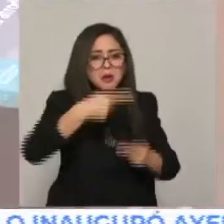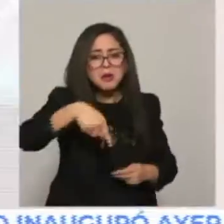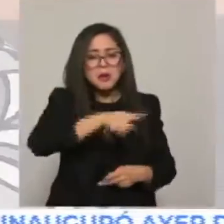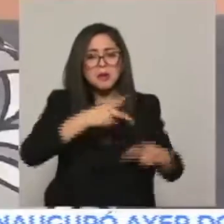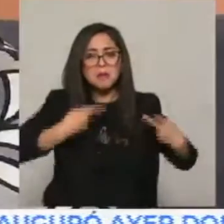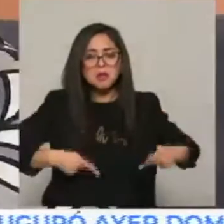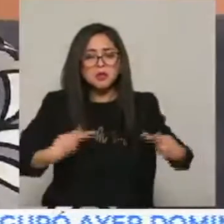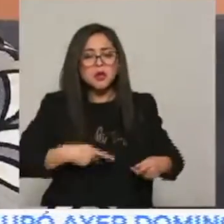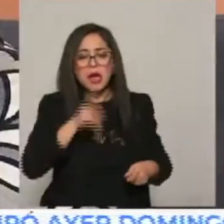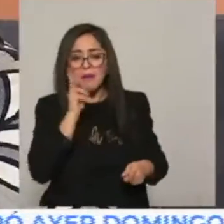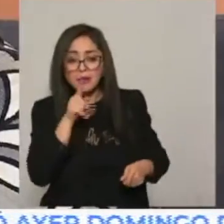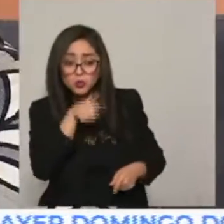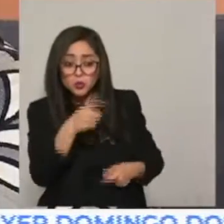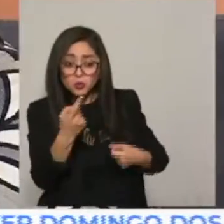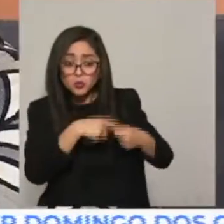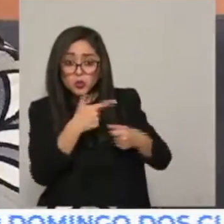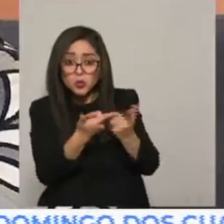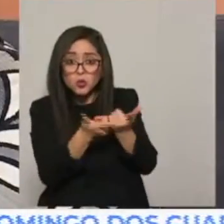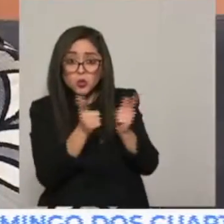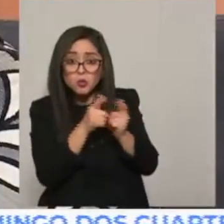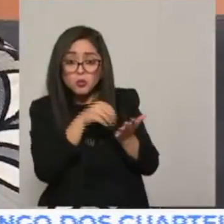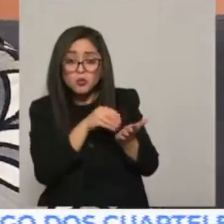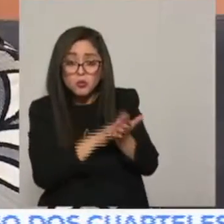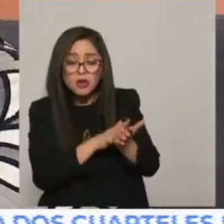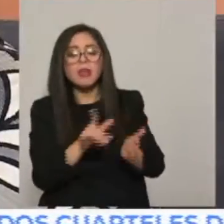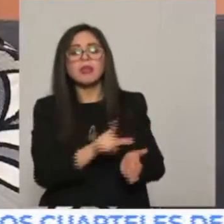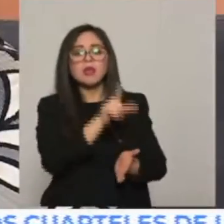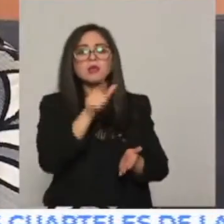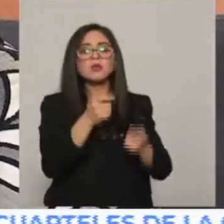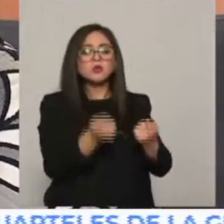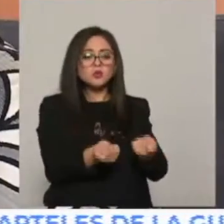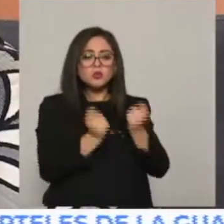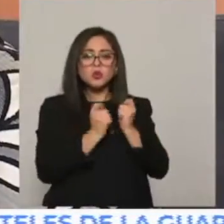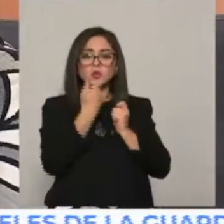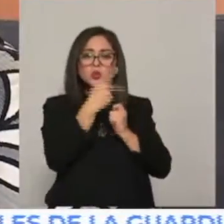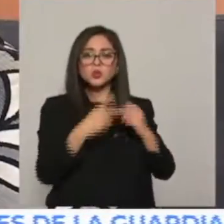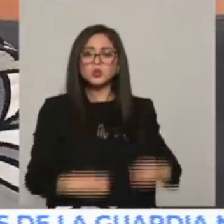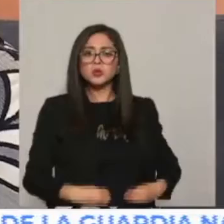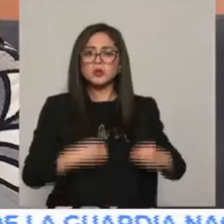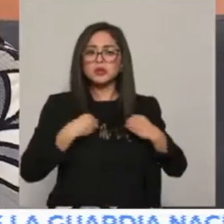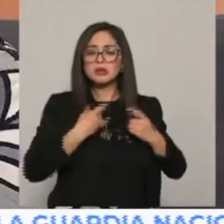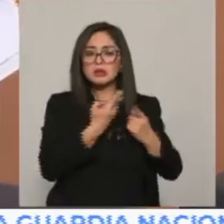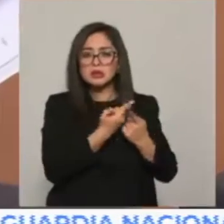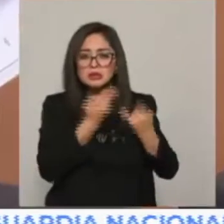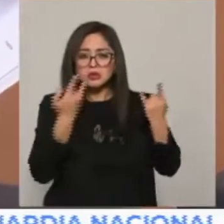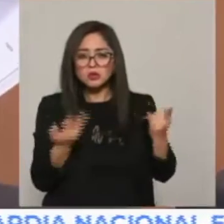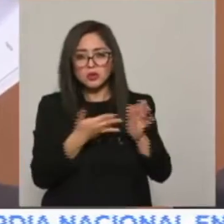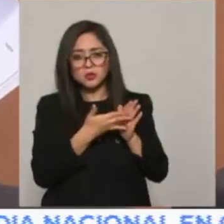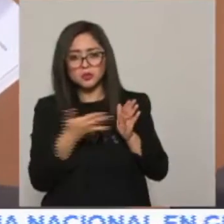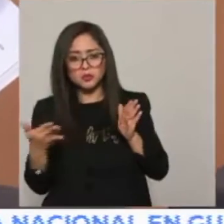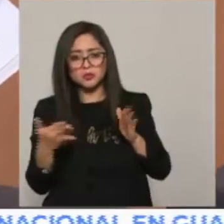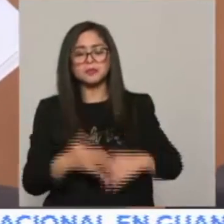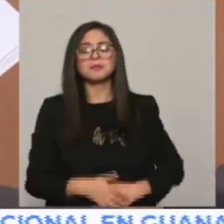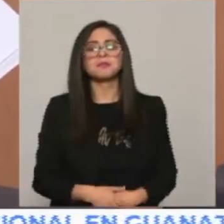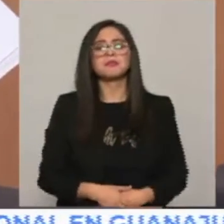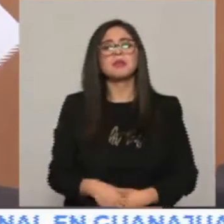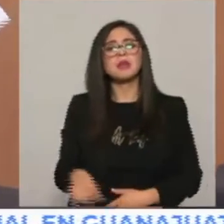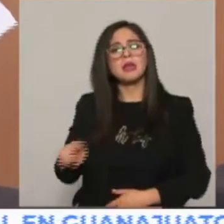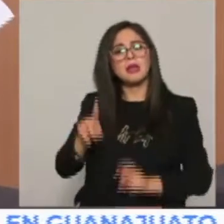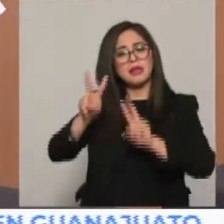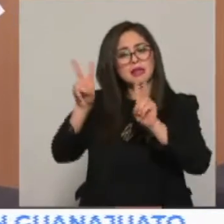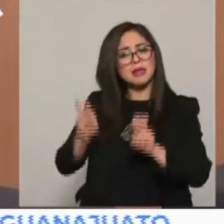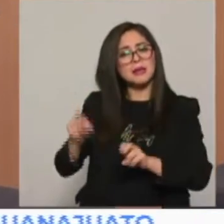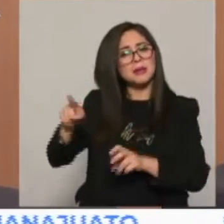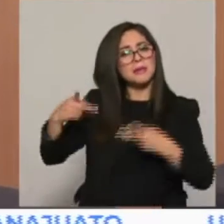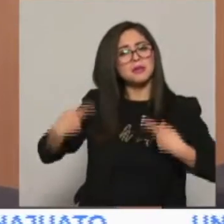atención prioritaria y precisamente que escribieran su historia de que además vida. Incluyen historia, por ejemplo, en este primer tomo que habla sobre las personas migrantes y sujetas